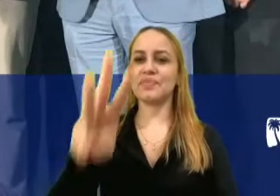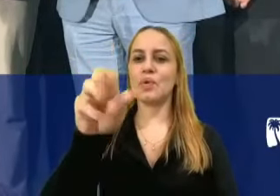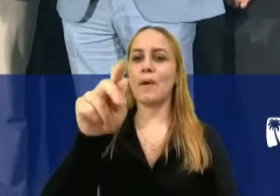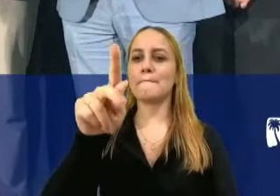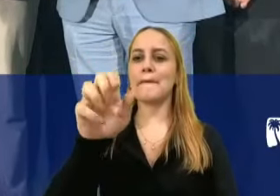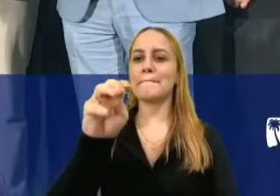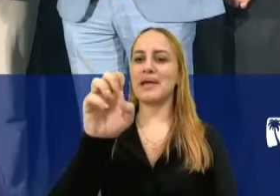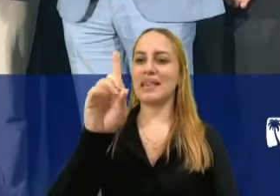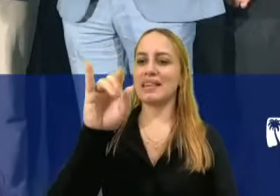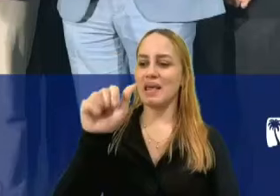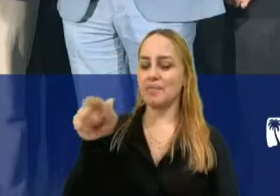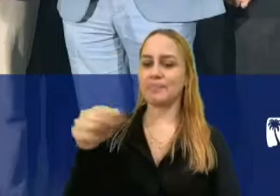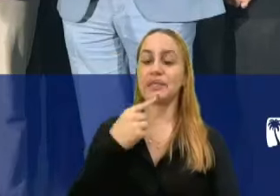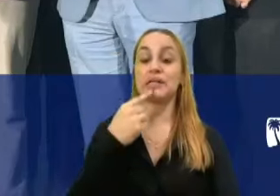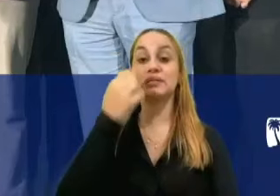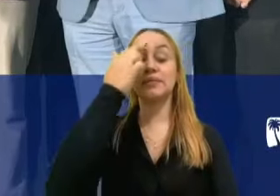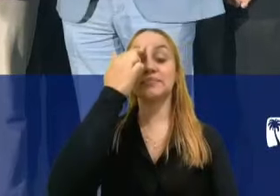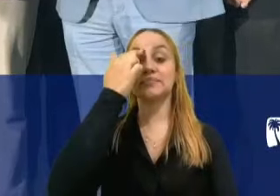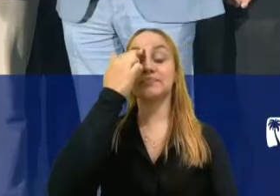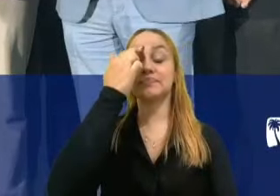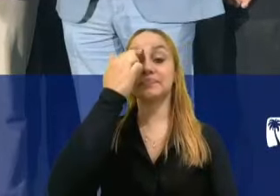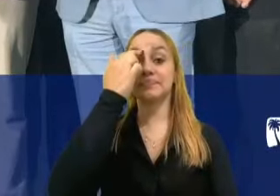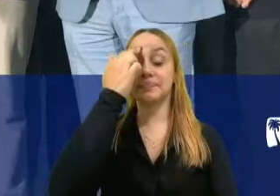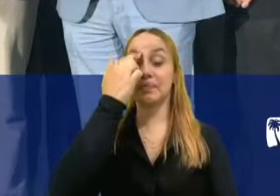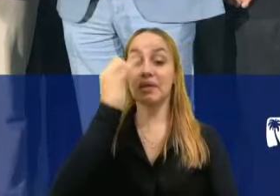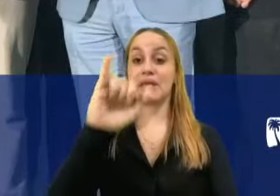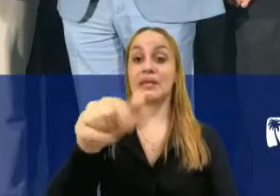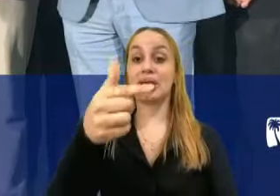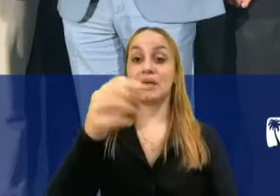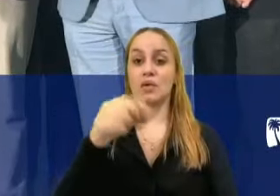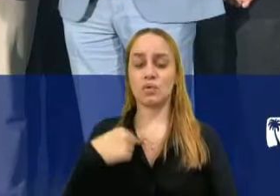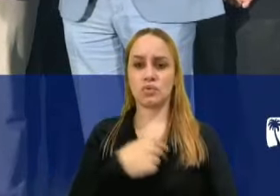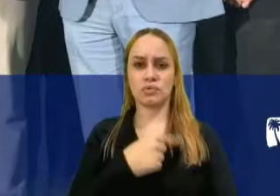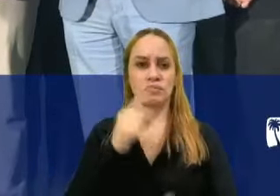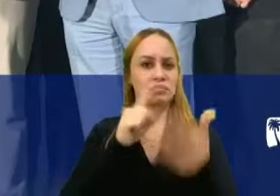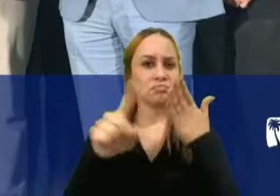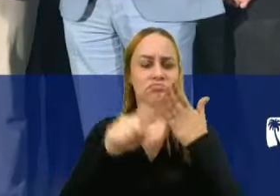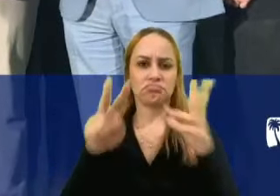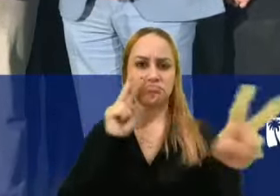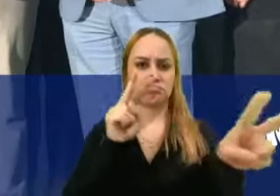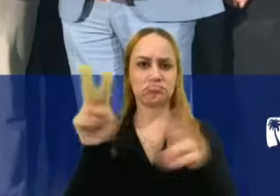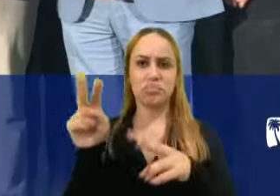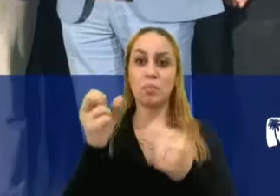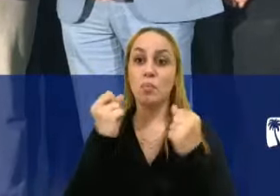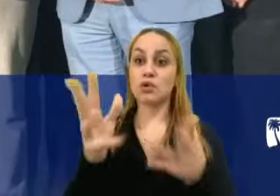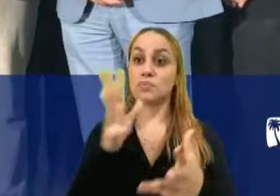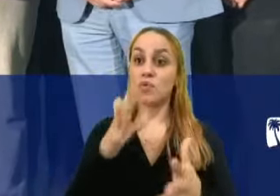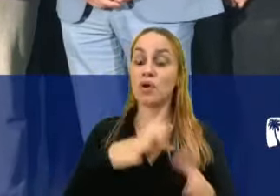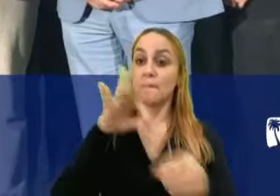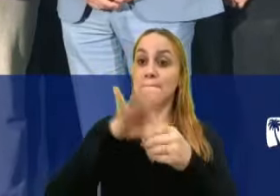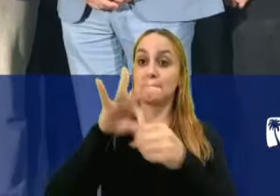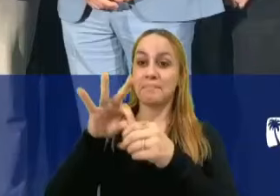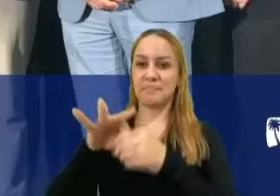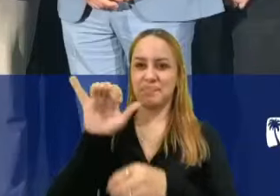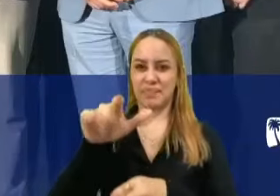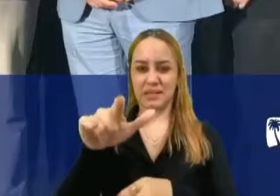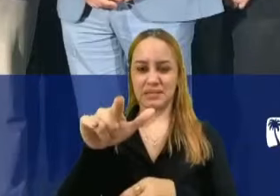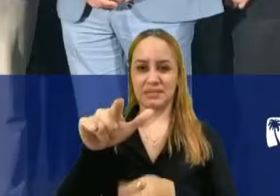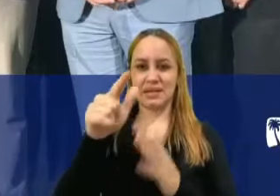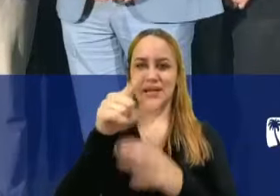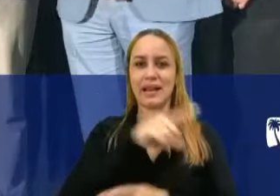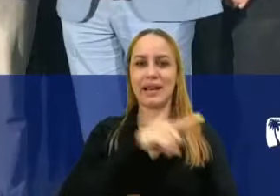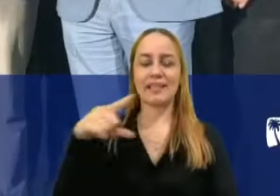en la vicepresidenta bueno todas todas por eso es que no no se escogió en el día de hoy a esperar a que